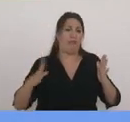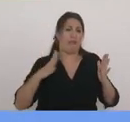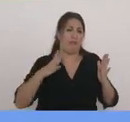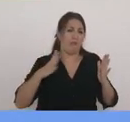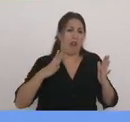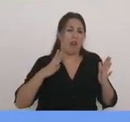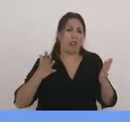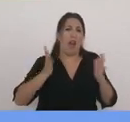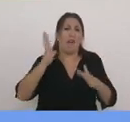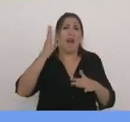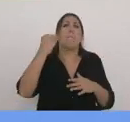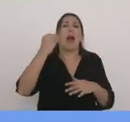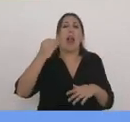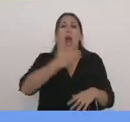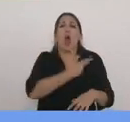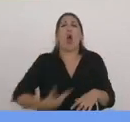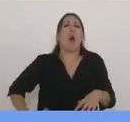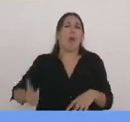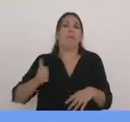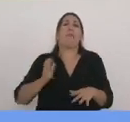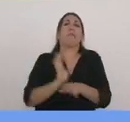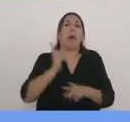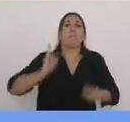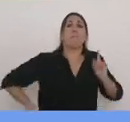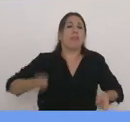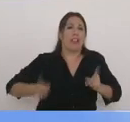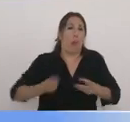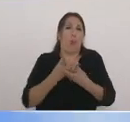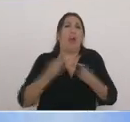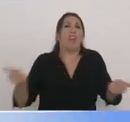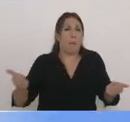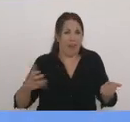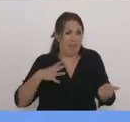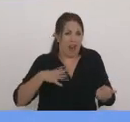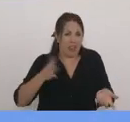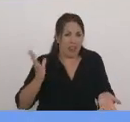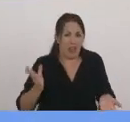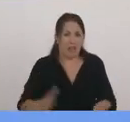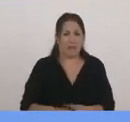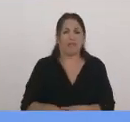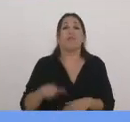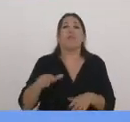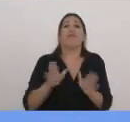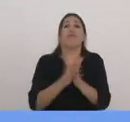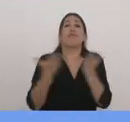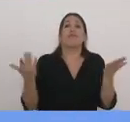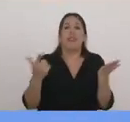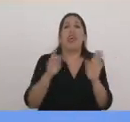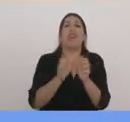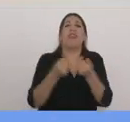para que la dictadura terminara. Eso salió publicado en el diario La